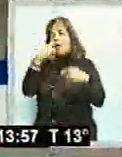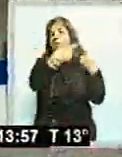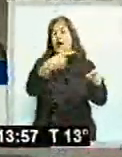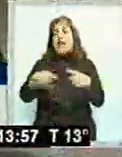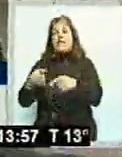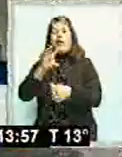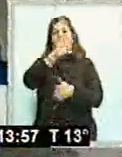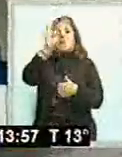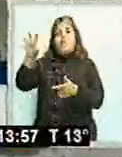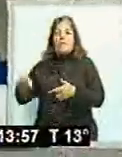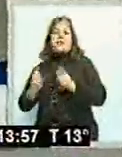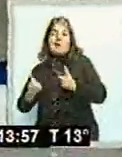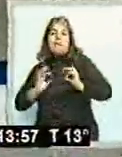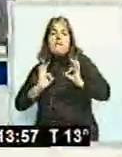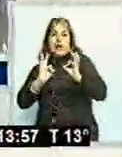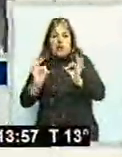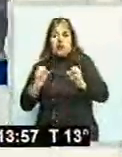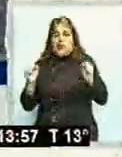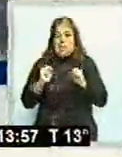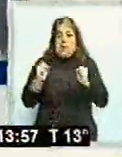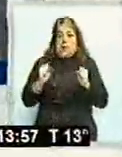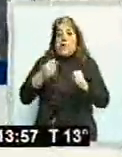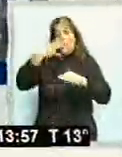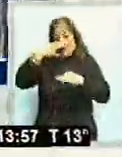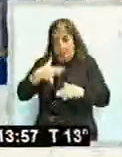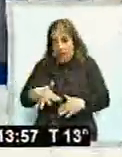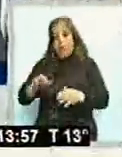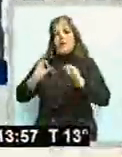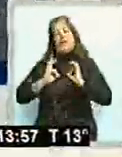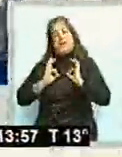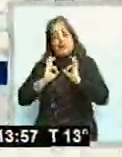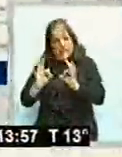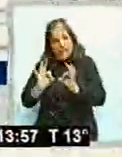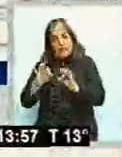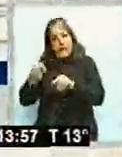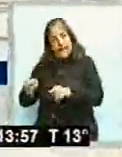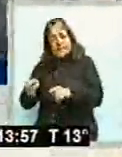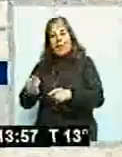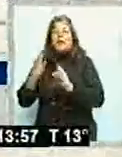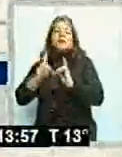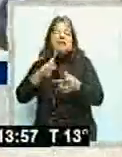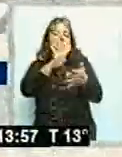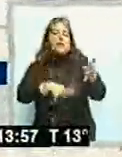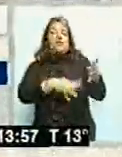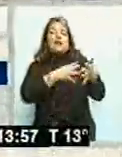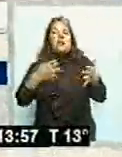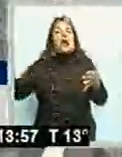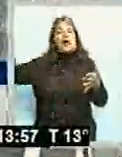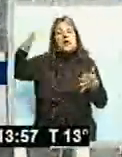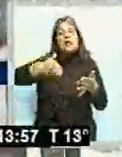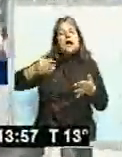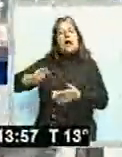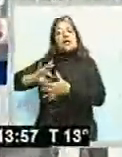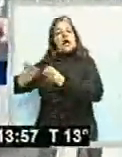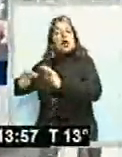van tomando las vacaciones de invierno. Posterior a eso, nosotros tenemos marcado ya en lo que son las estadísticas de arribo, mucha afluencia